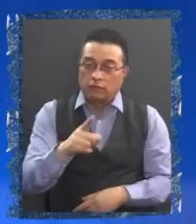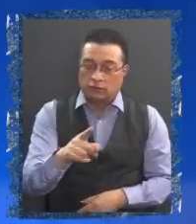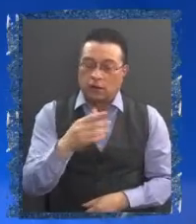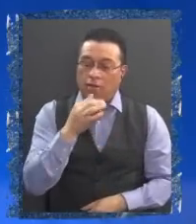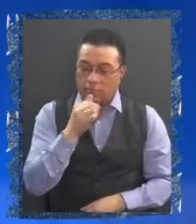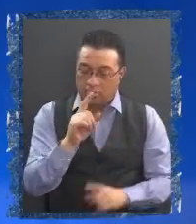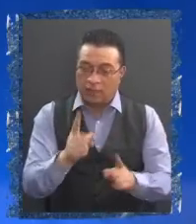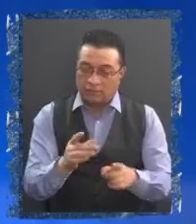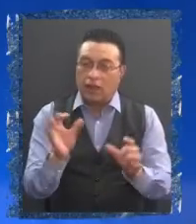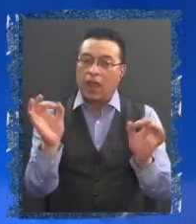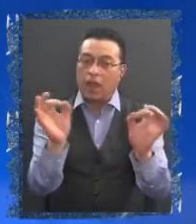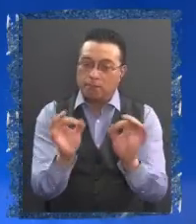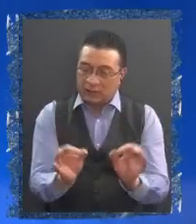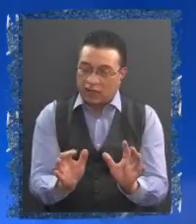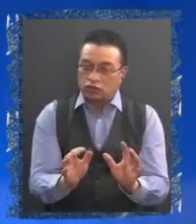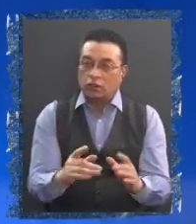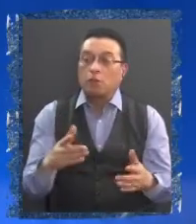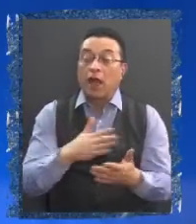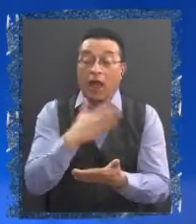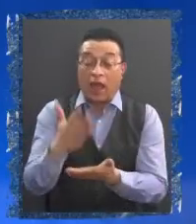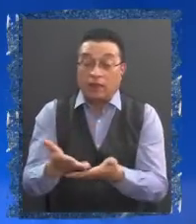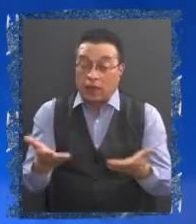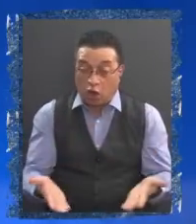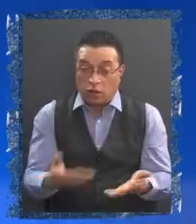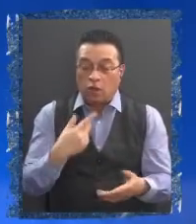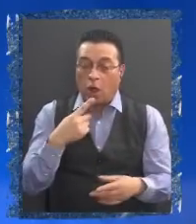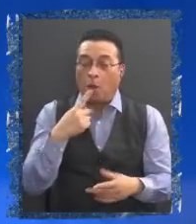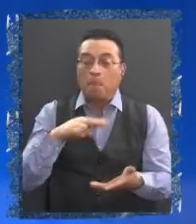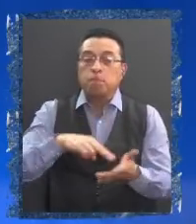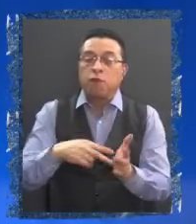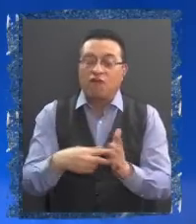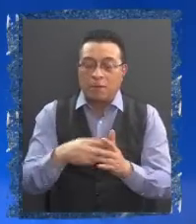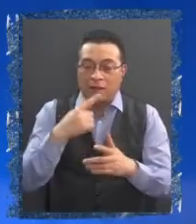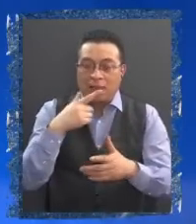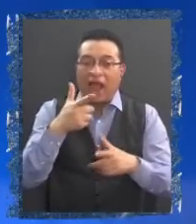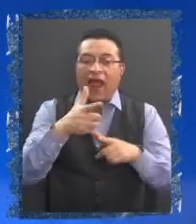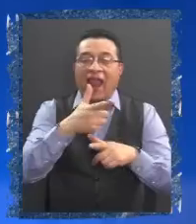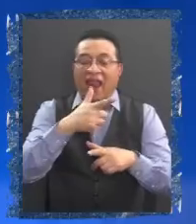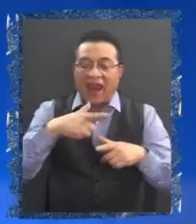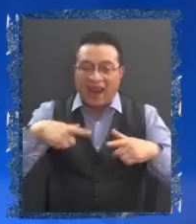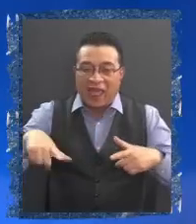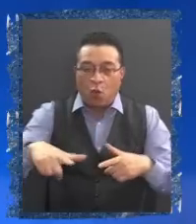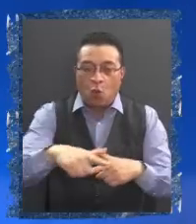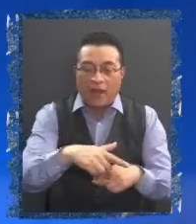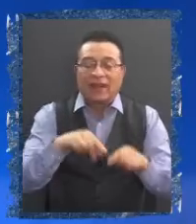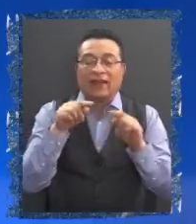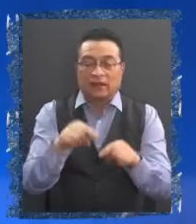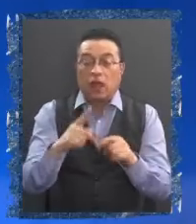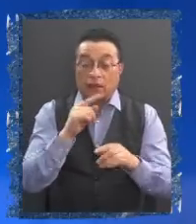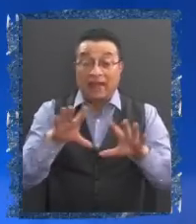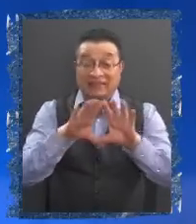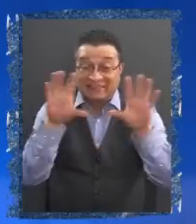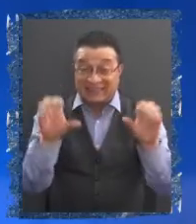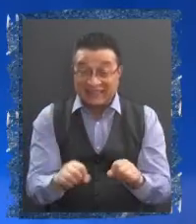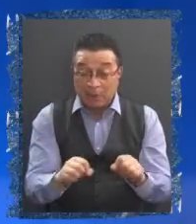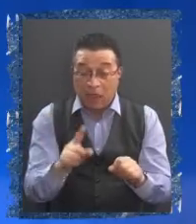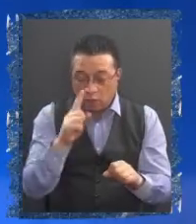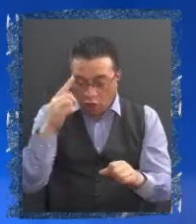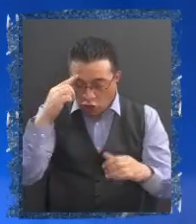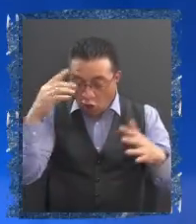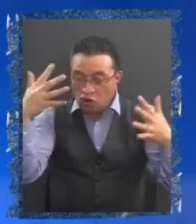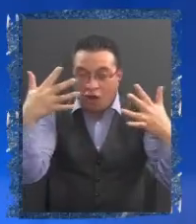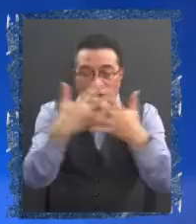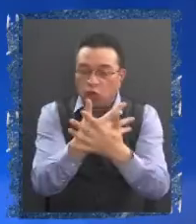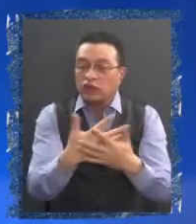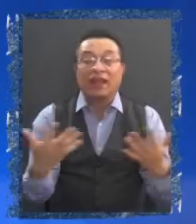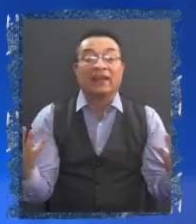explicación previa, porque hasta ahora nosotros hemos tenido un problema de lenguaje. En la actual Constitución, cuando se habla de sistema, se confunde porque lo que se está